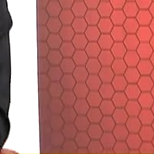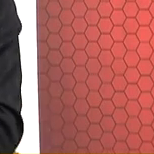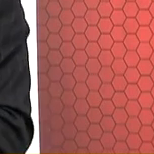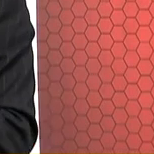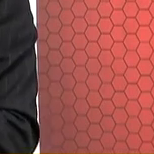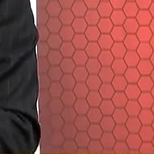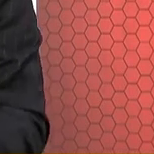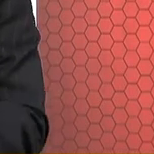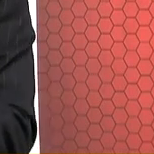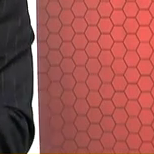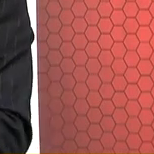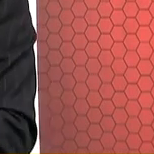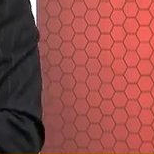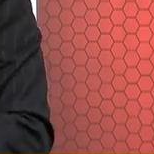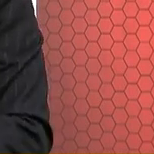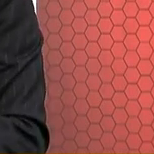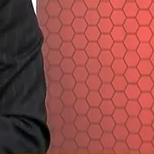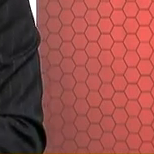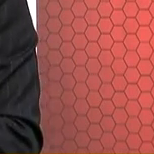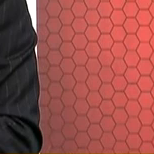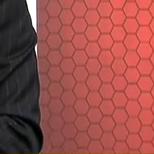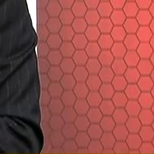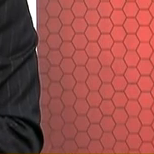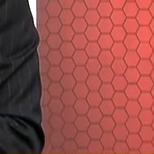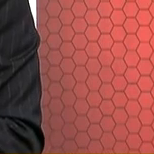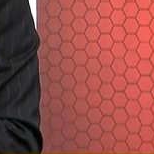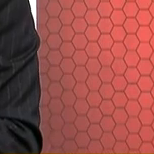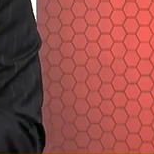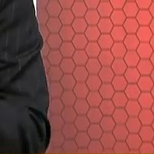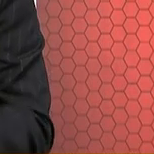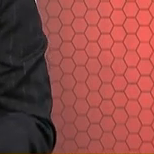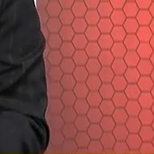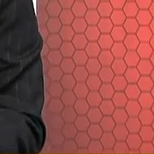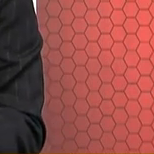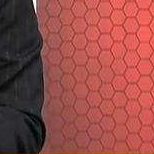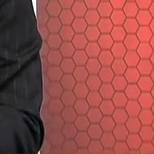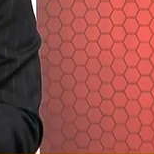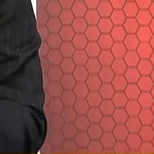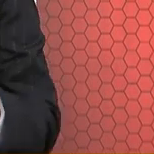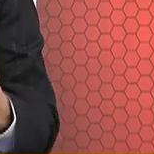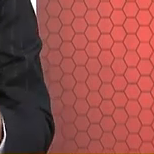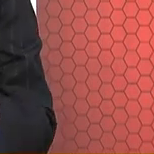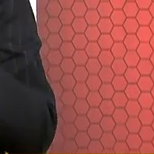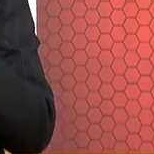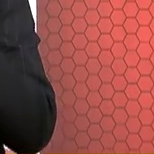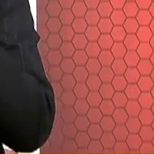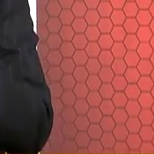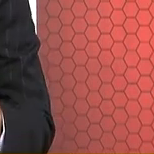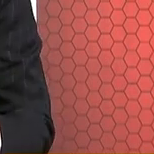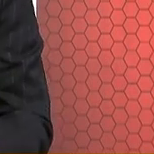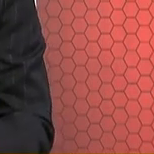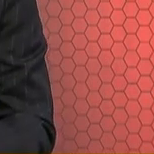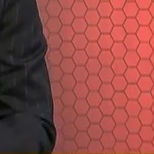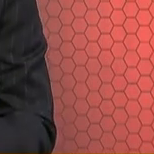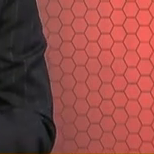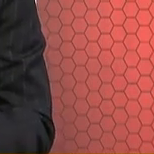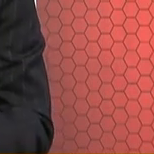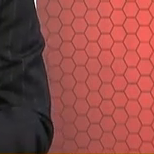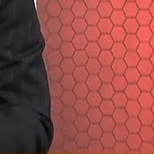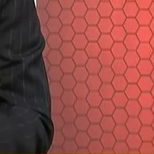mirada a la cultura que hacemos copartícipe con la Secretaría de la Cultura. Precisamente cada 15 días estaremos analizando, revisando, viendo